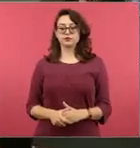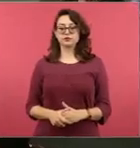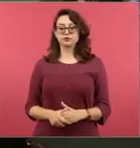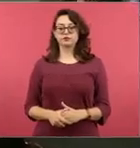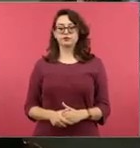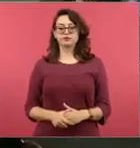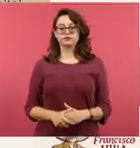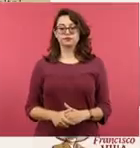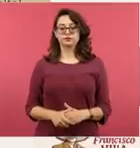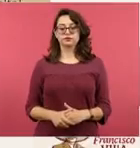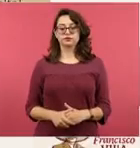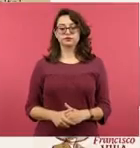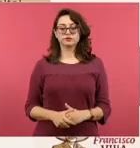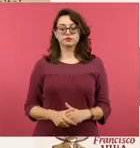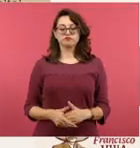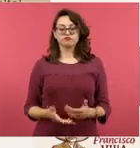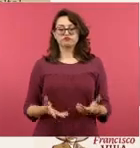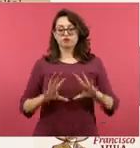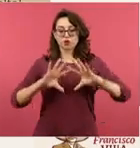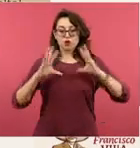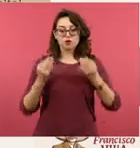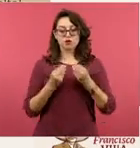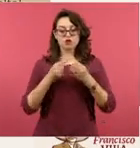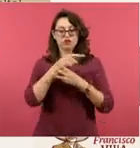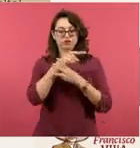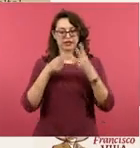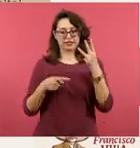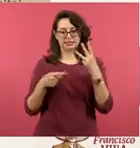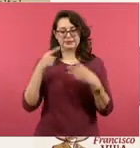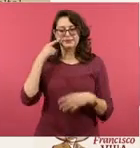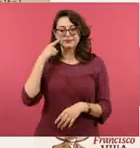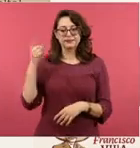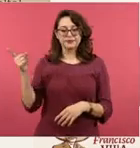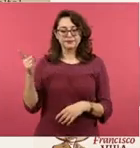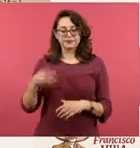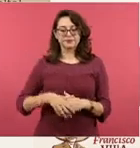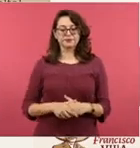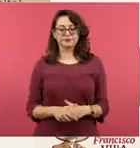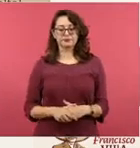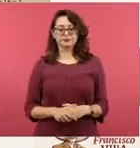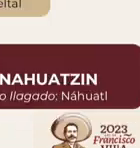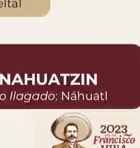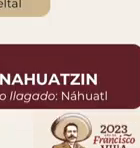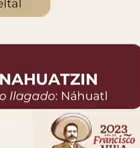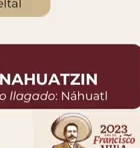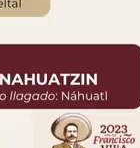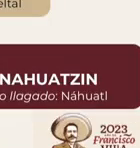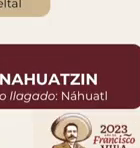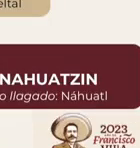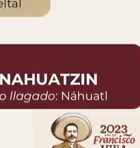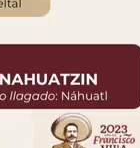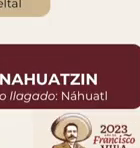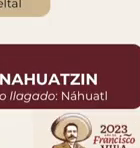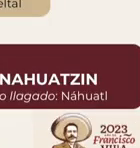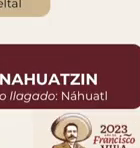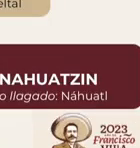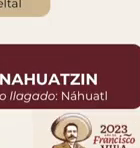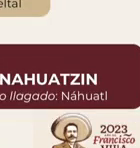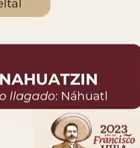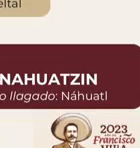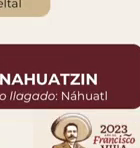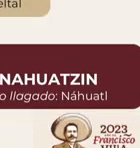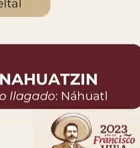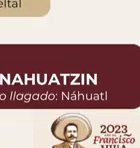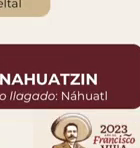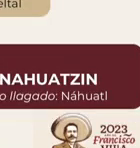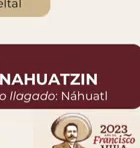convencional, vamos a encontrar 3 colecciones, ya lo había comentado, una por cada grado. Para el primer grado de secundaria